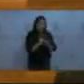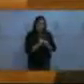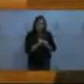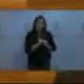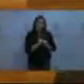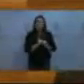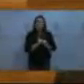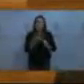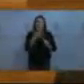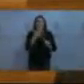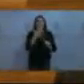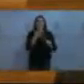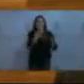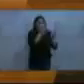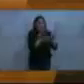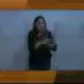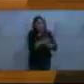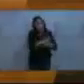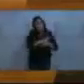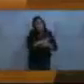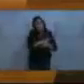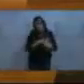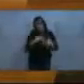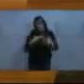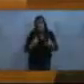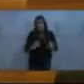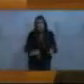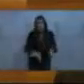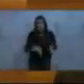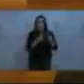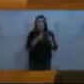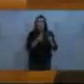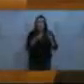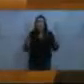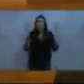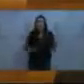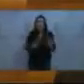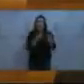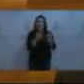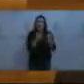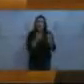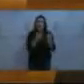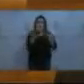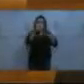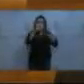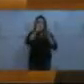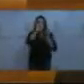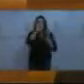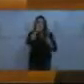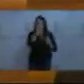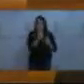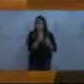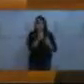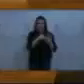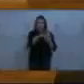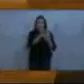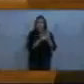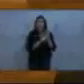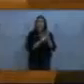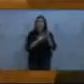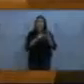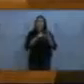va a seguir permitiendo la Consejería de Sanidad la publicación en los hospitales del SESPA de plazas de facultativos